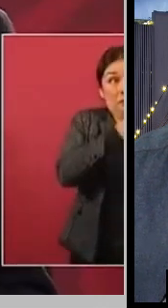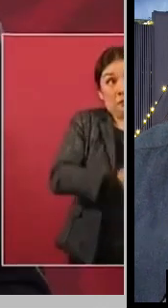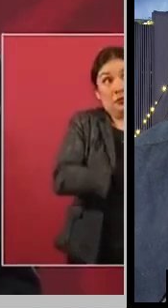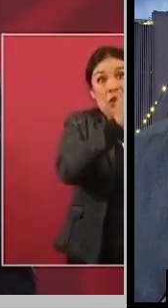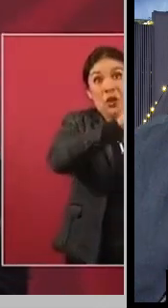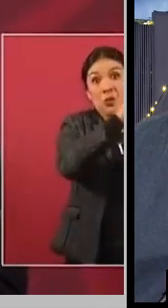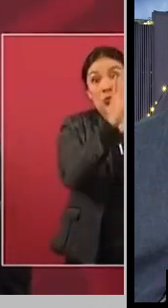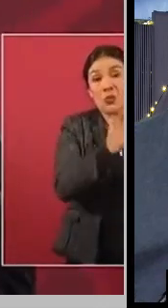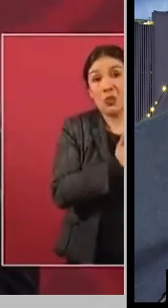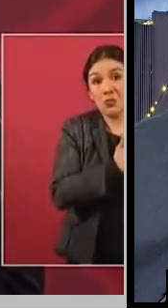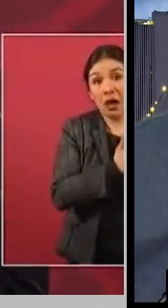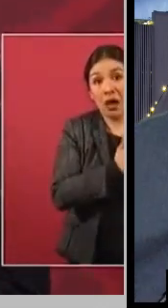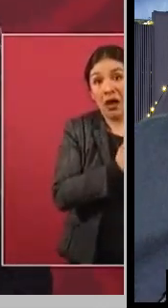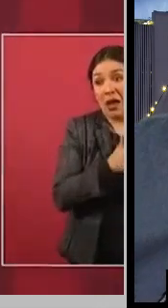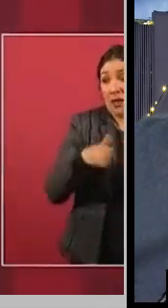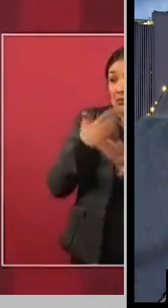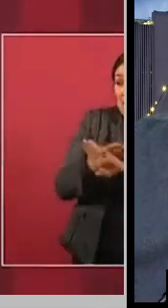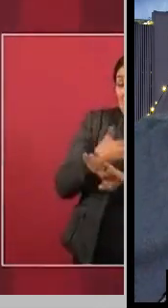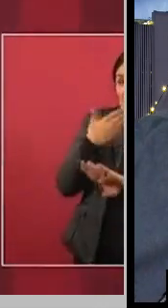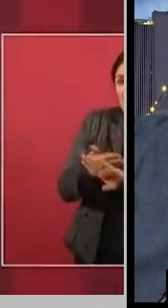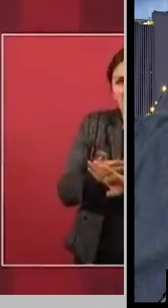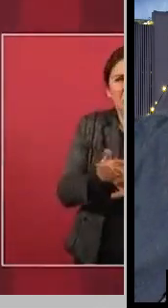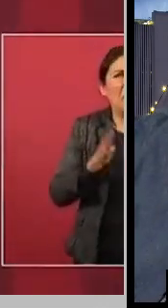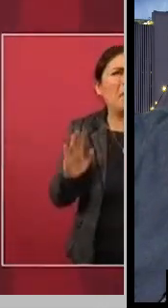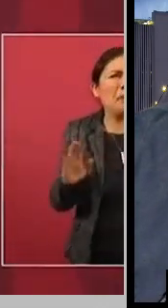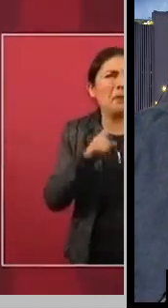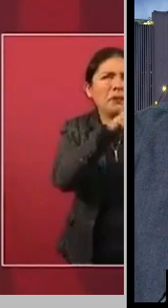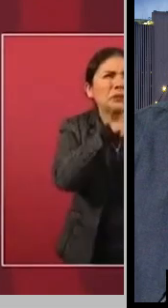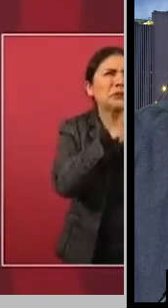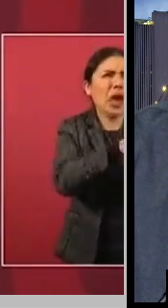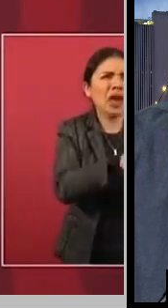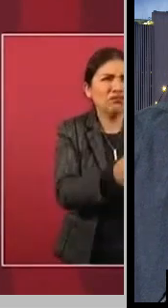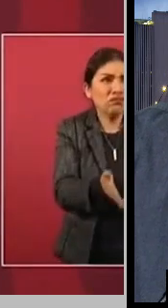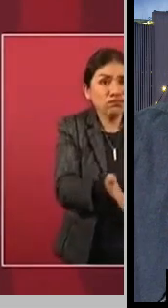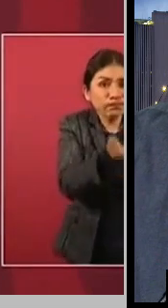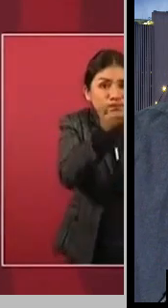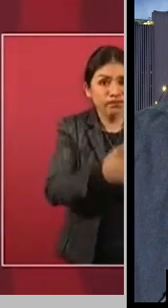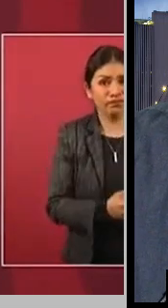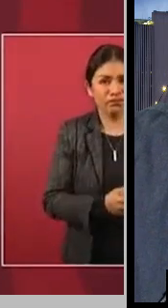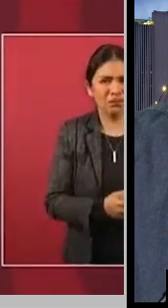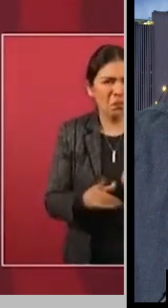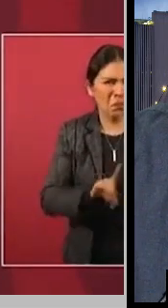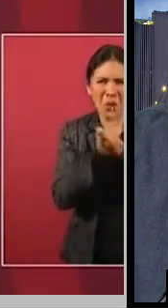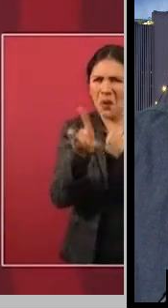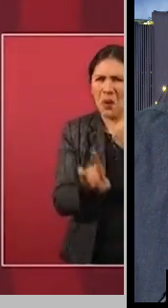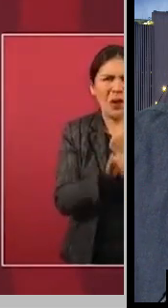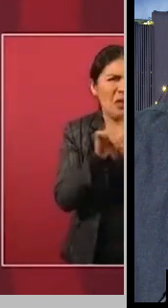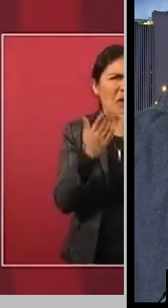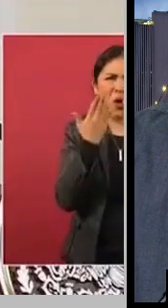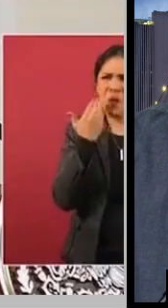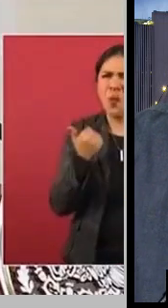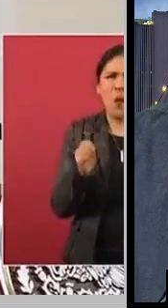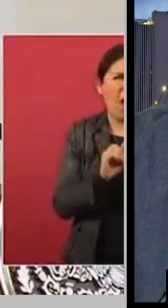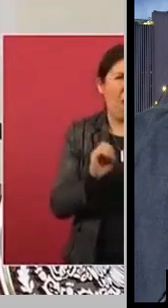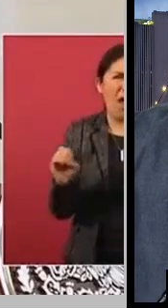Europa, no, nada, no hay ningún problema.